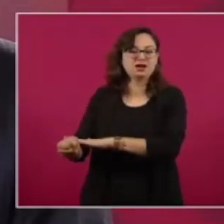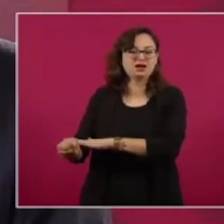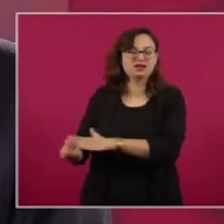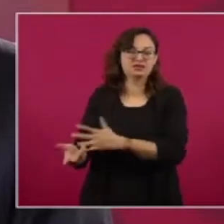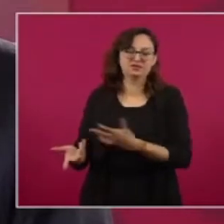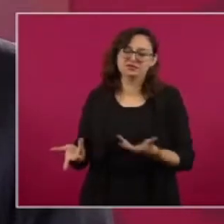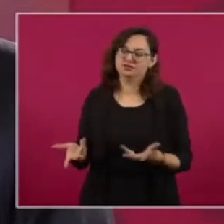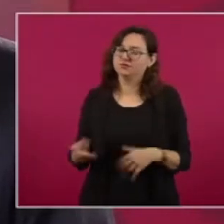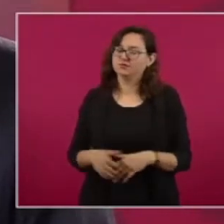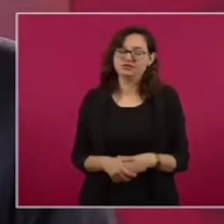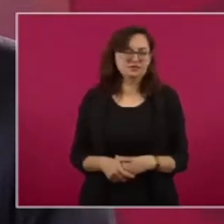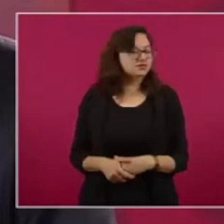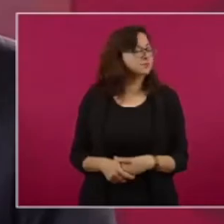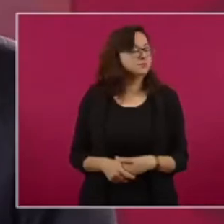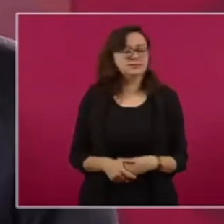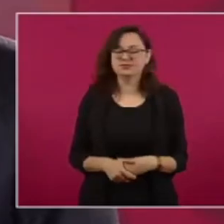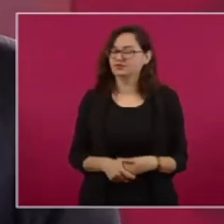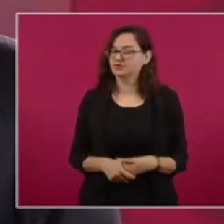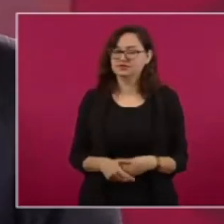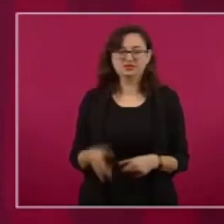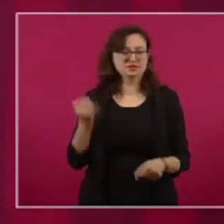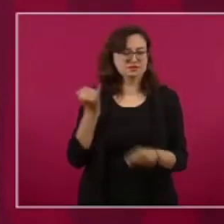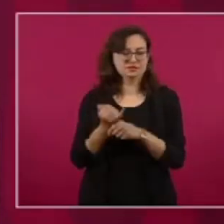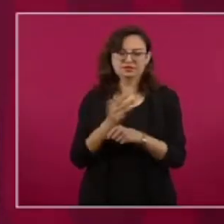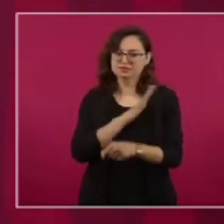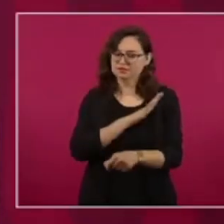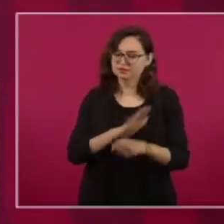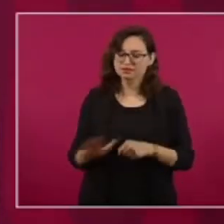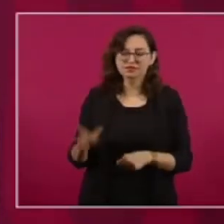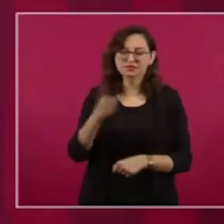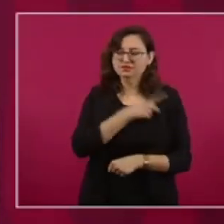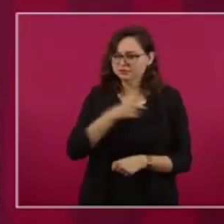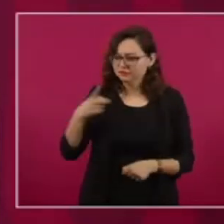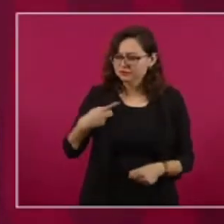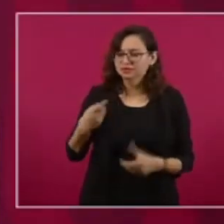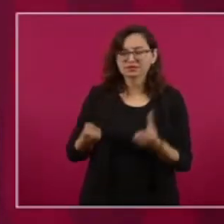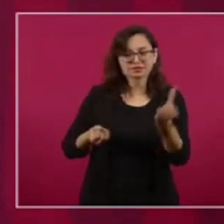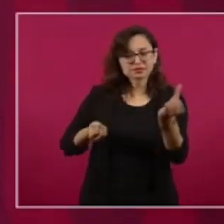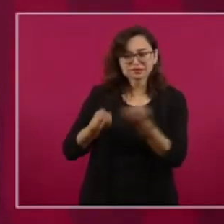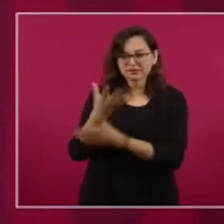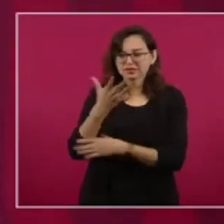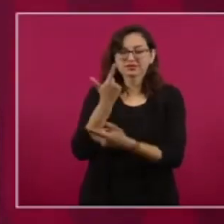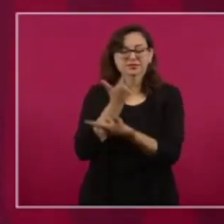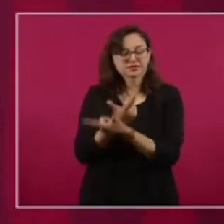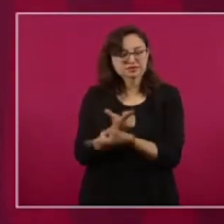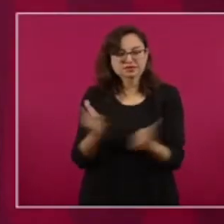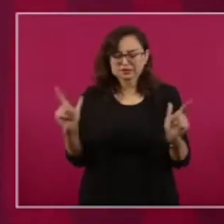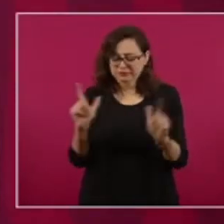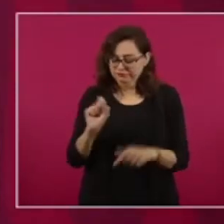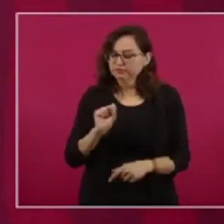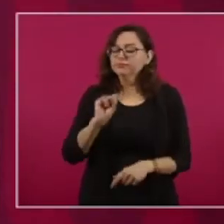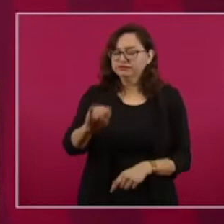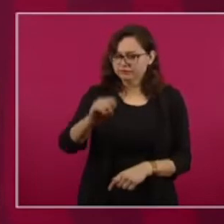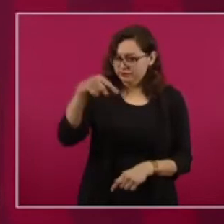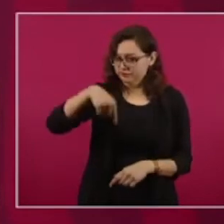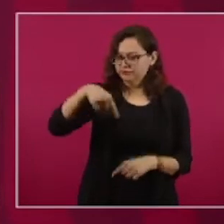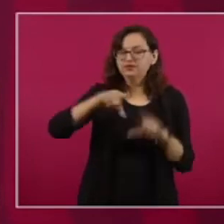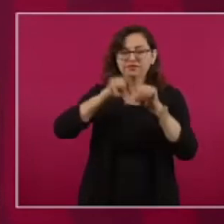ya debería de darle su libertad, y nosotros,